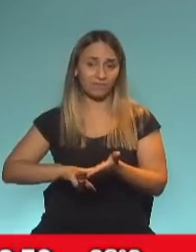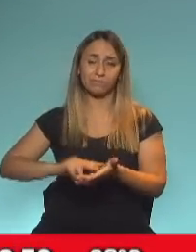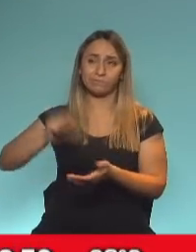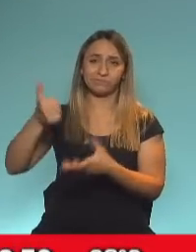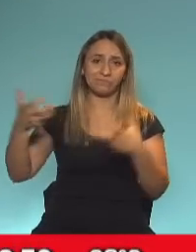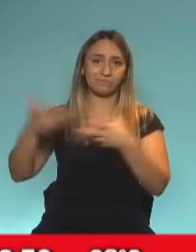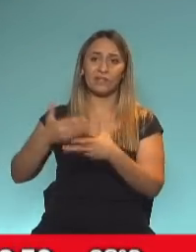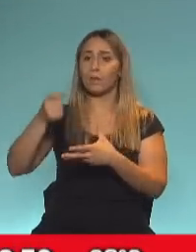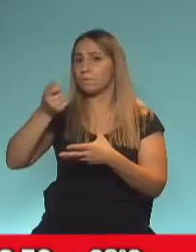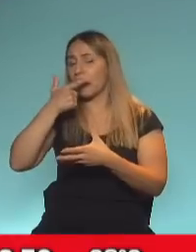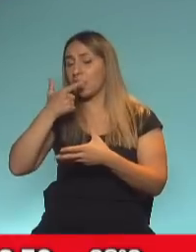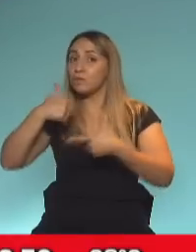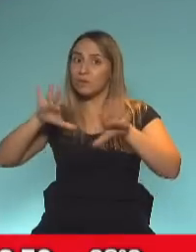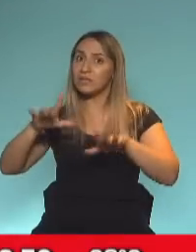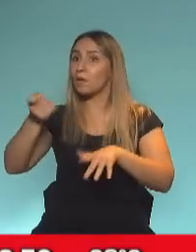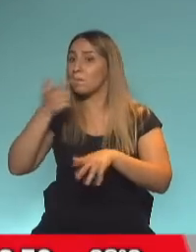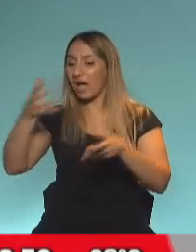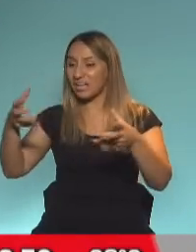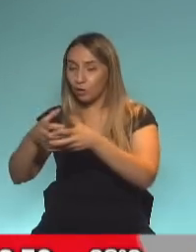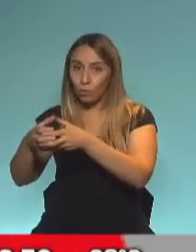de regreso del macrismo al poder?